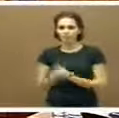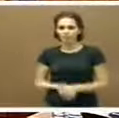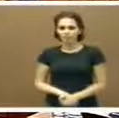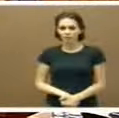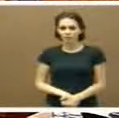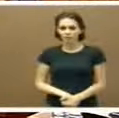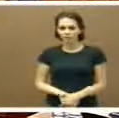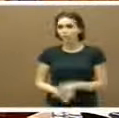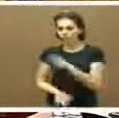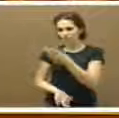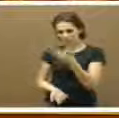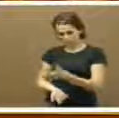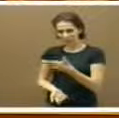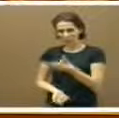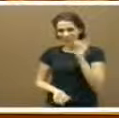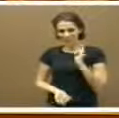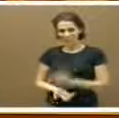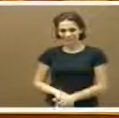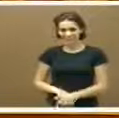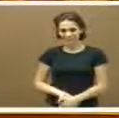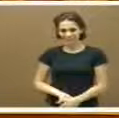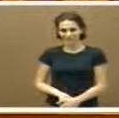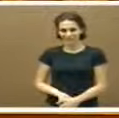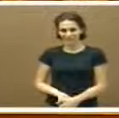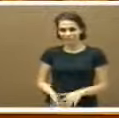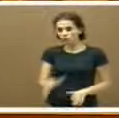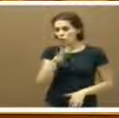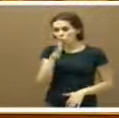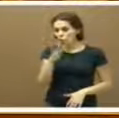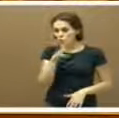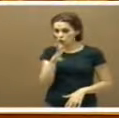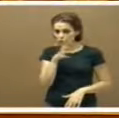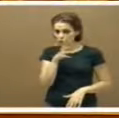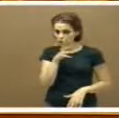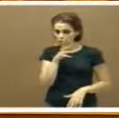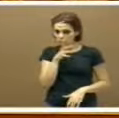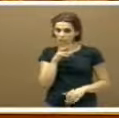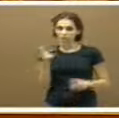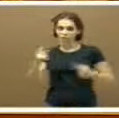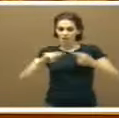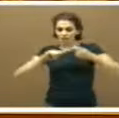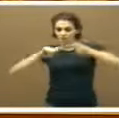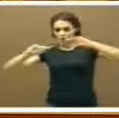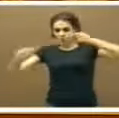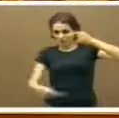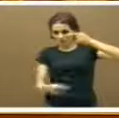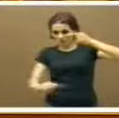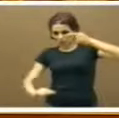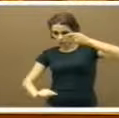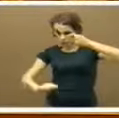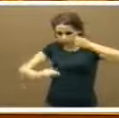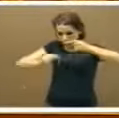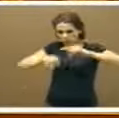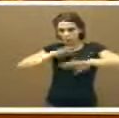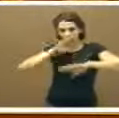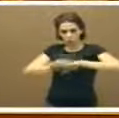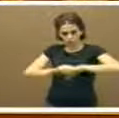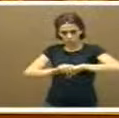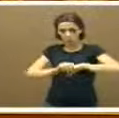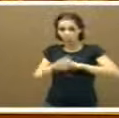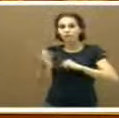Eso es importante, porque para conseguir la reducción del déficit, para conseguir el objetivo del déficit,